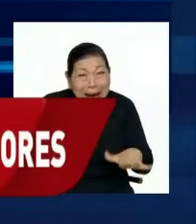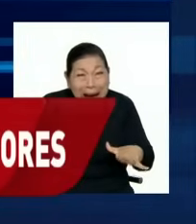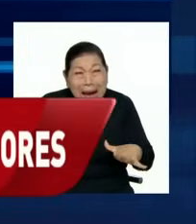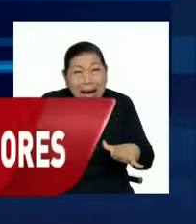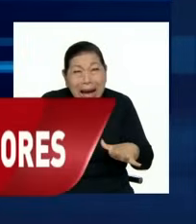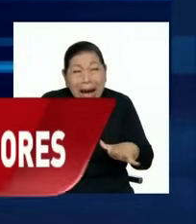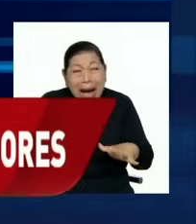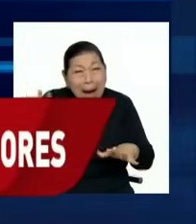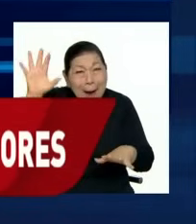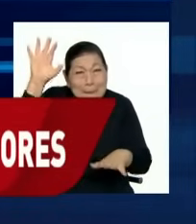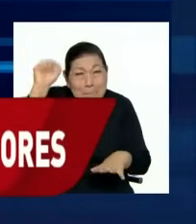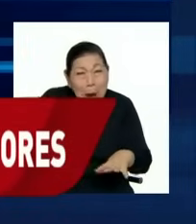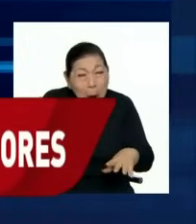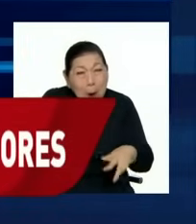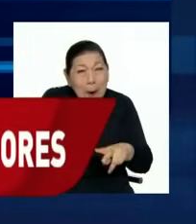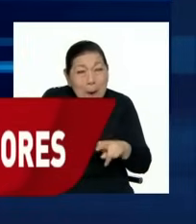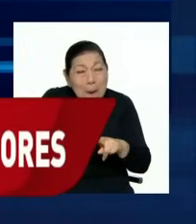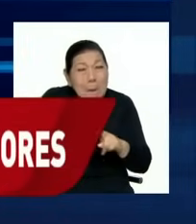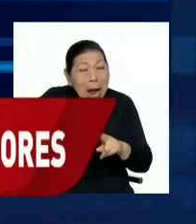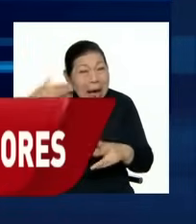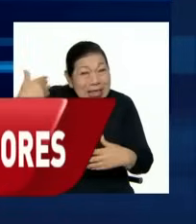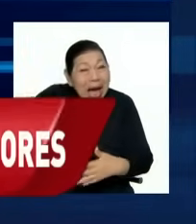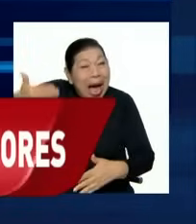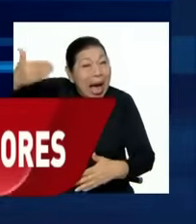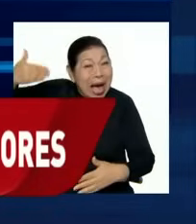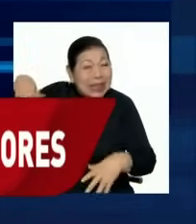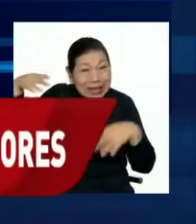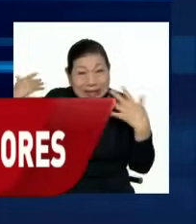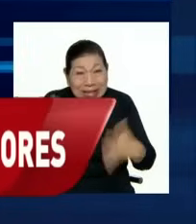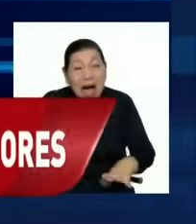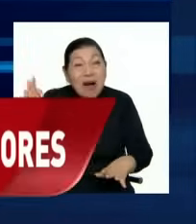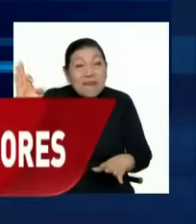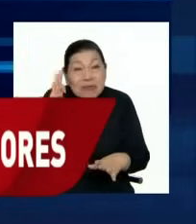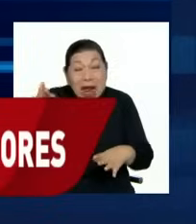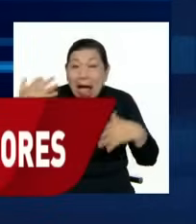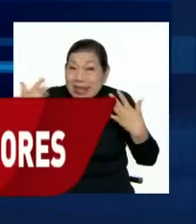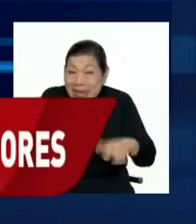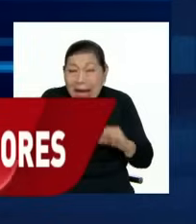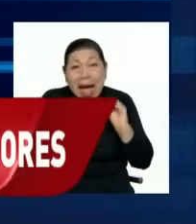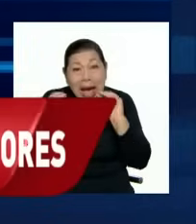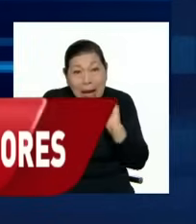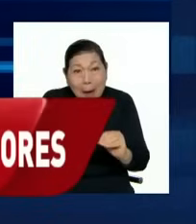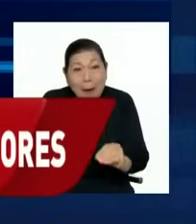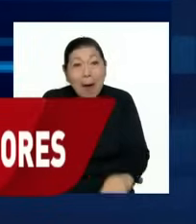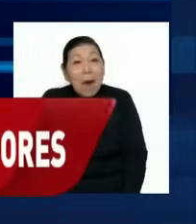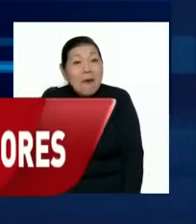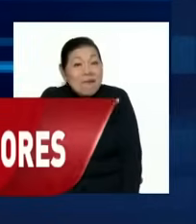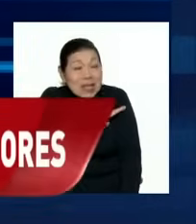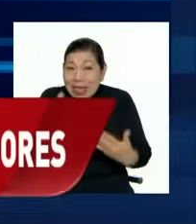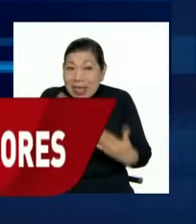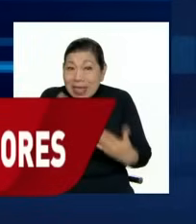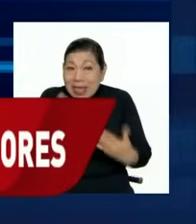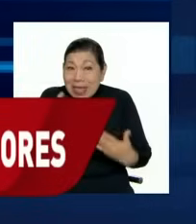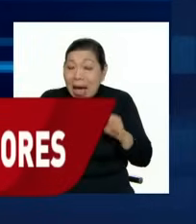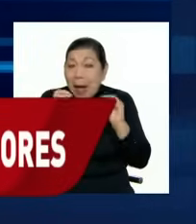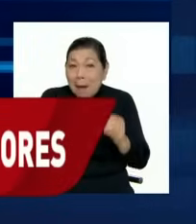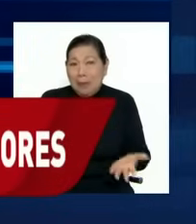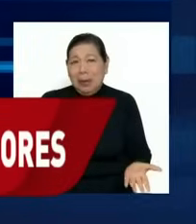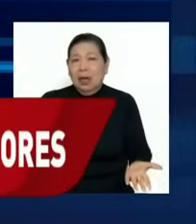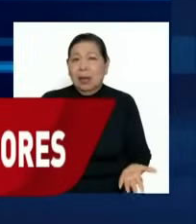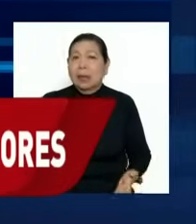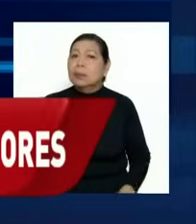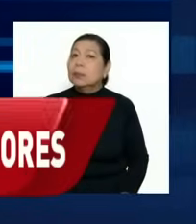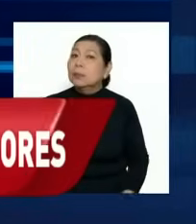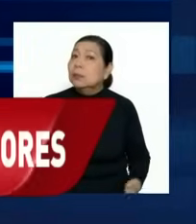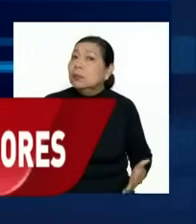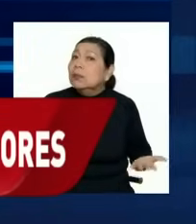habían sido detenidos por la policía. Ya habían sido puestos a disposición del Ministerio Público. La gran